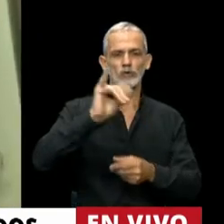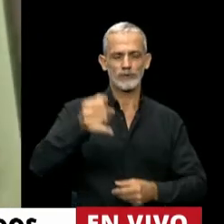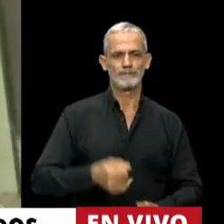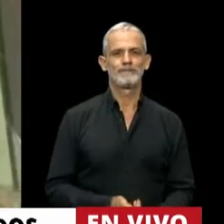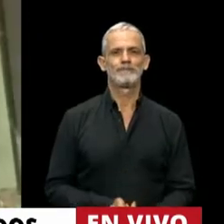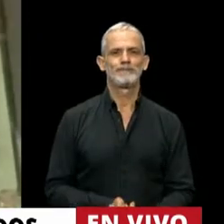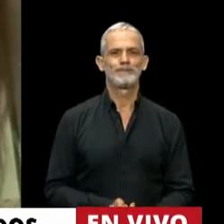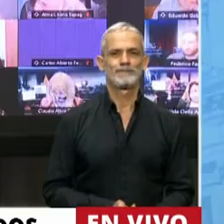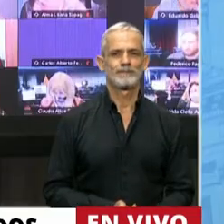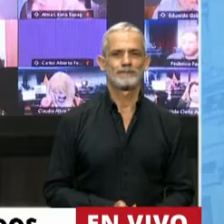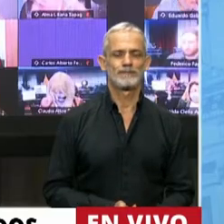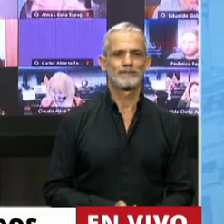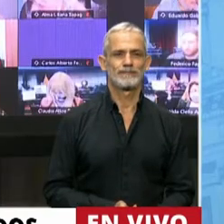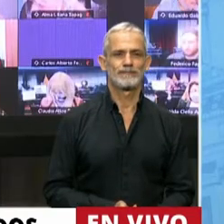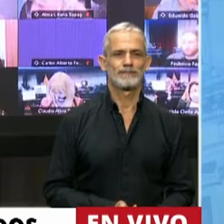Gracias.